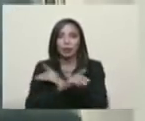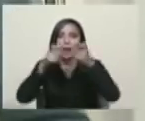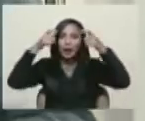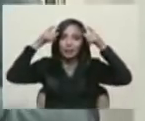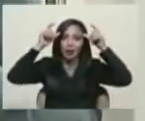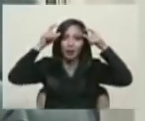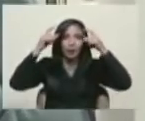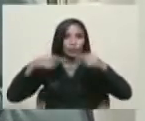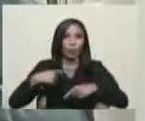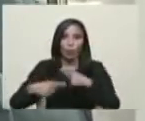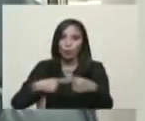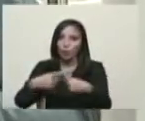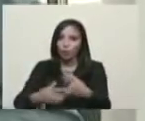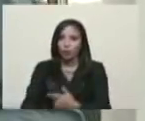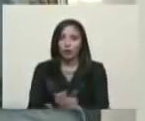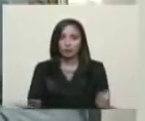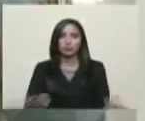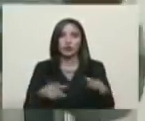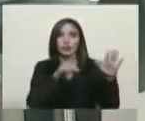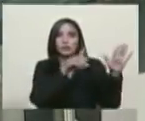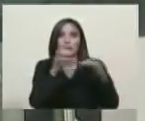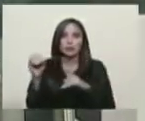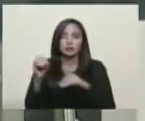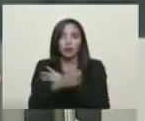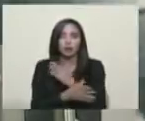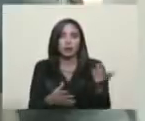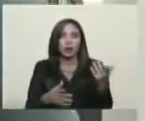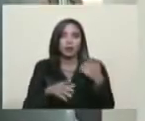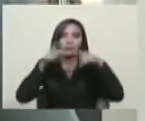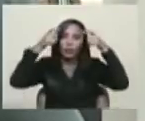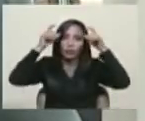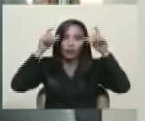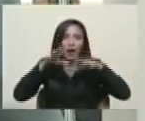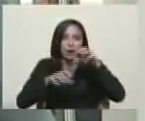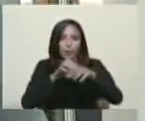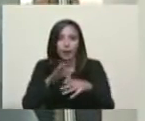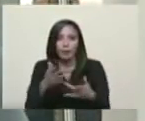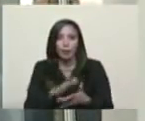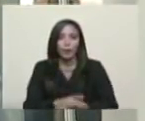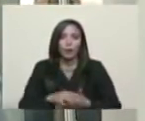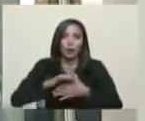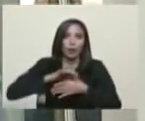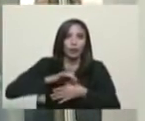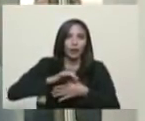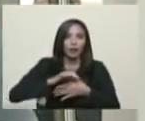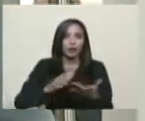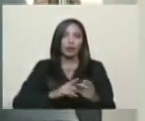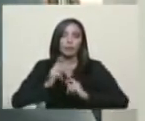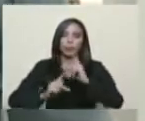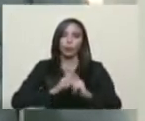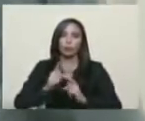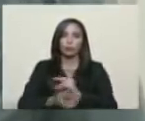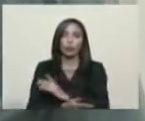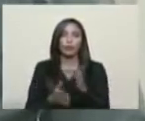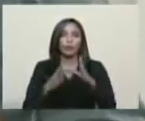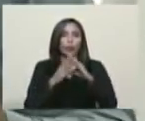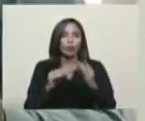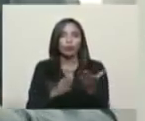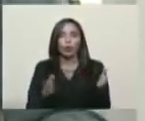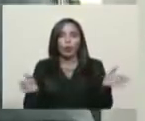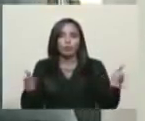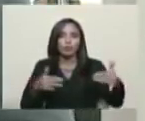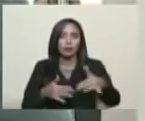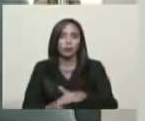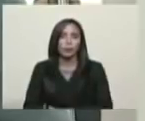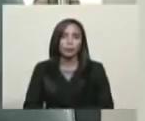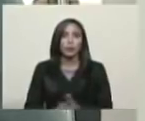día. Significan 600 canales después de del beneficio en cava. Por instrucciones